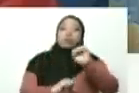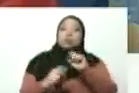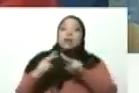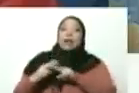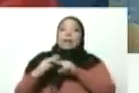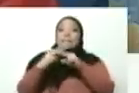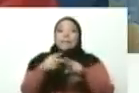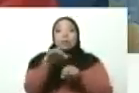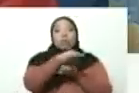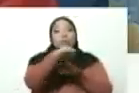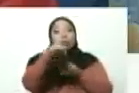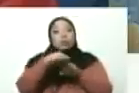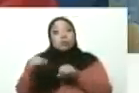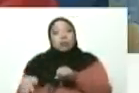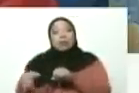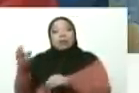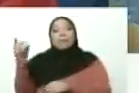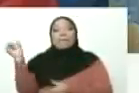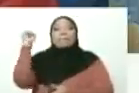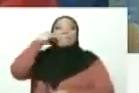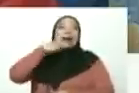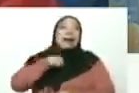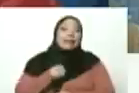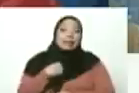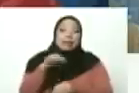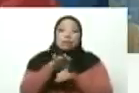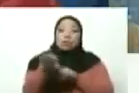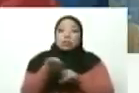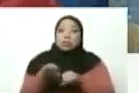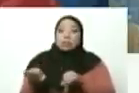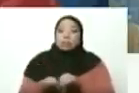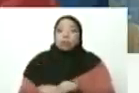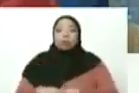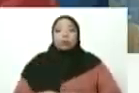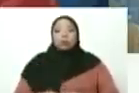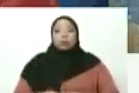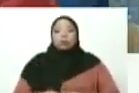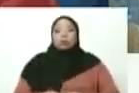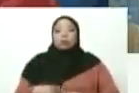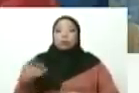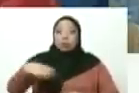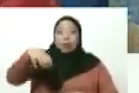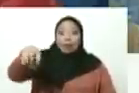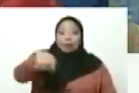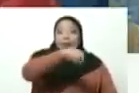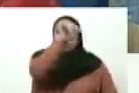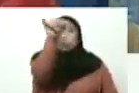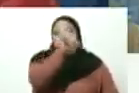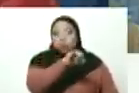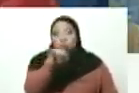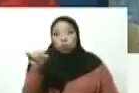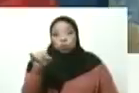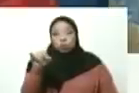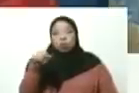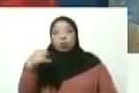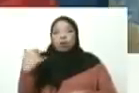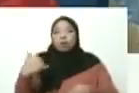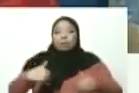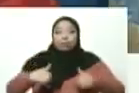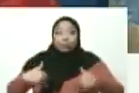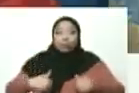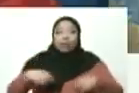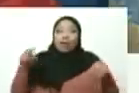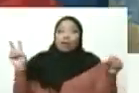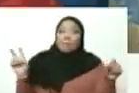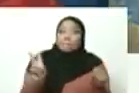empleados municipales del municipio de valència entre otros es decir más allá del estado zulia se vieron afectados por